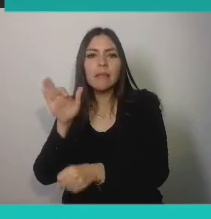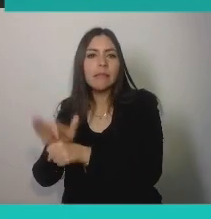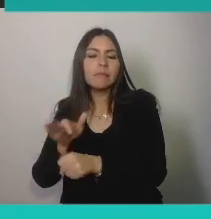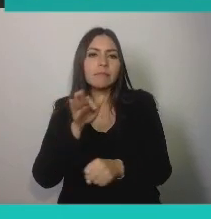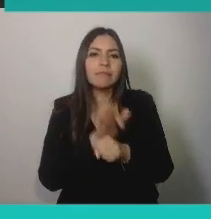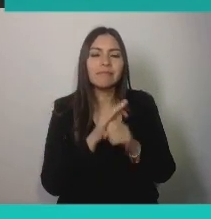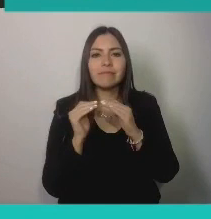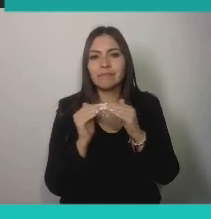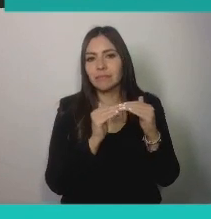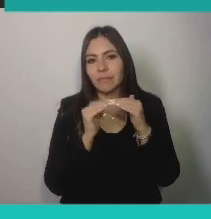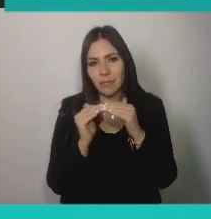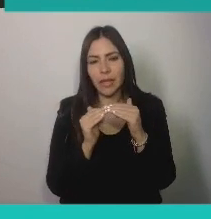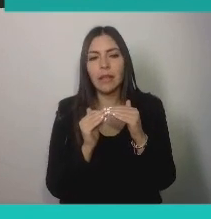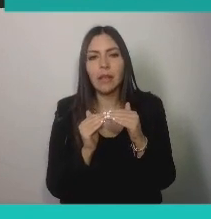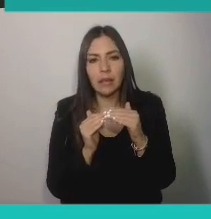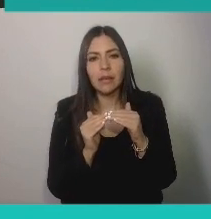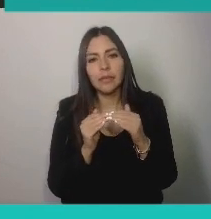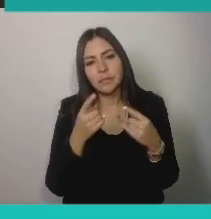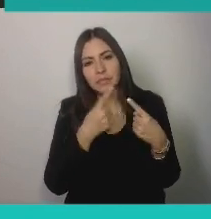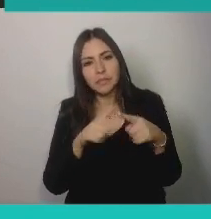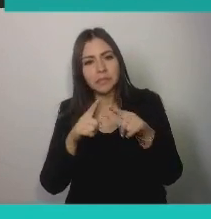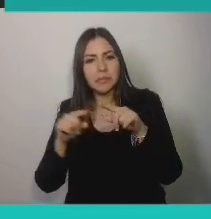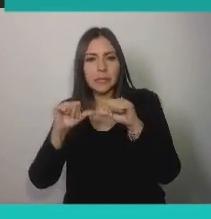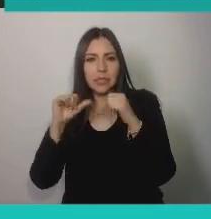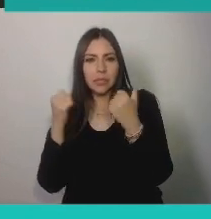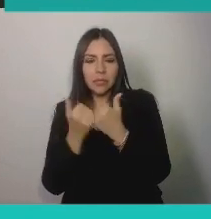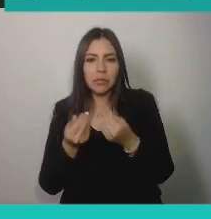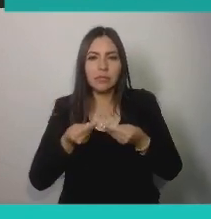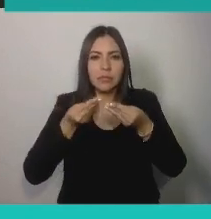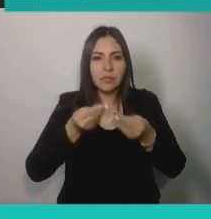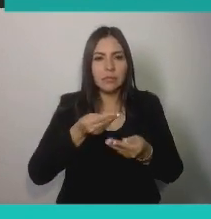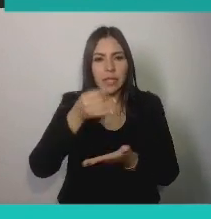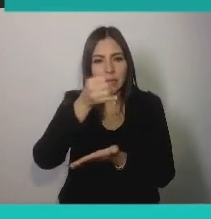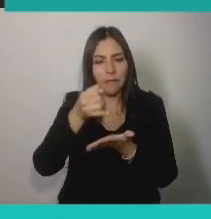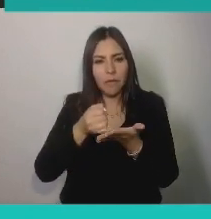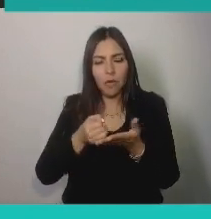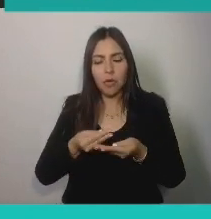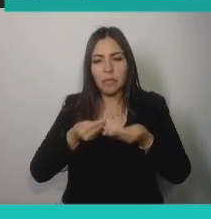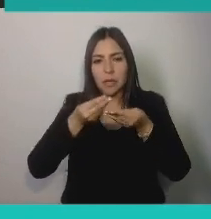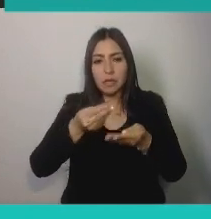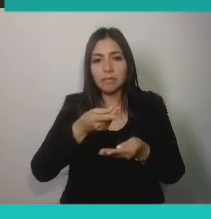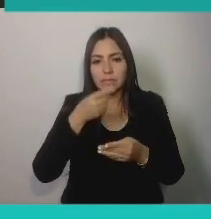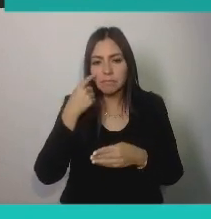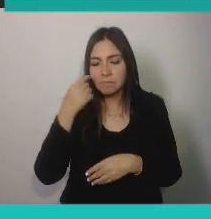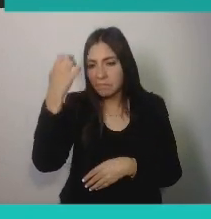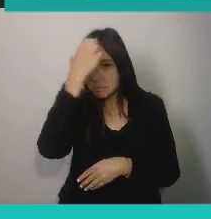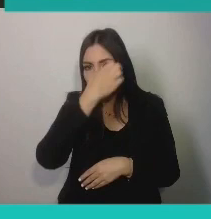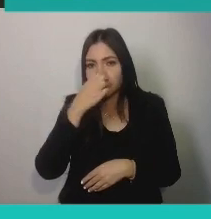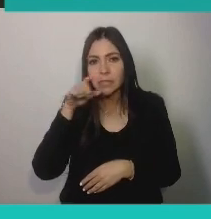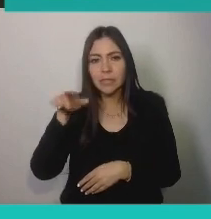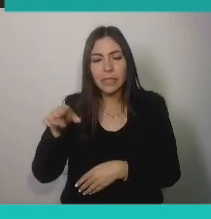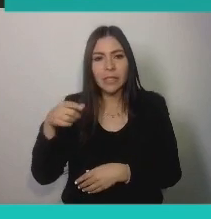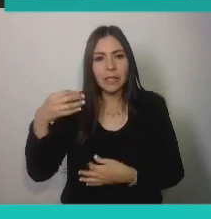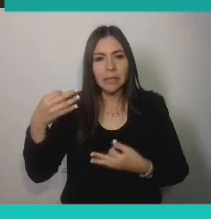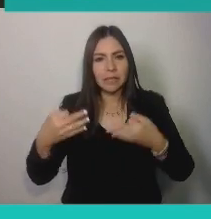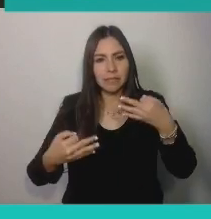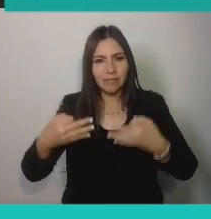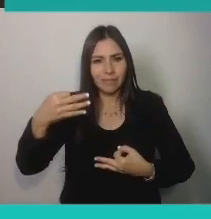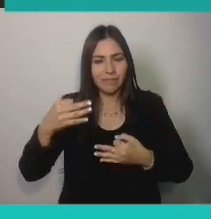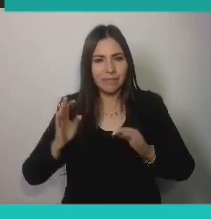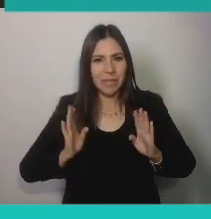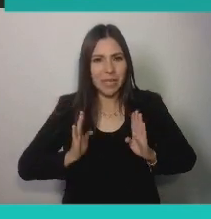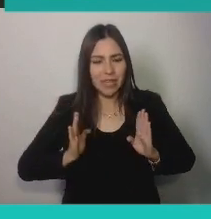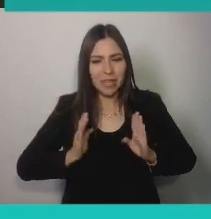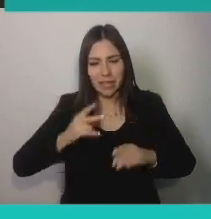Asimismo, diversos informes de organizaciones de la sociedad civil han apuntado que el sistema de justicia militar mexicano está muy lejos